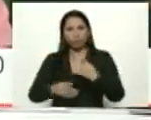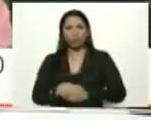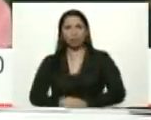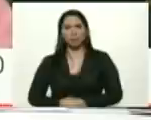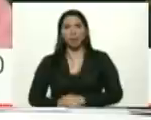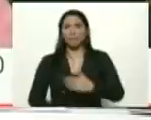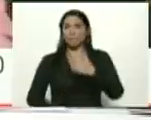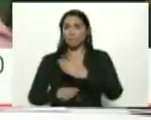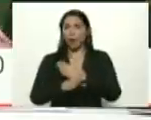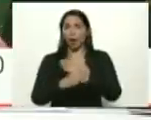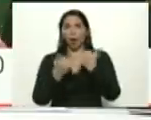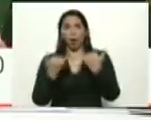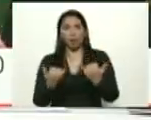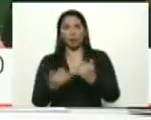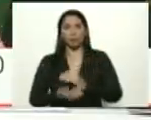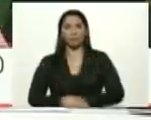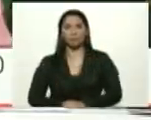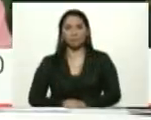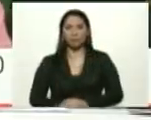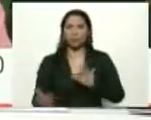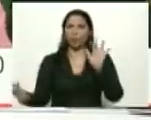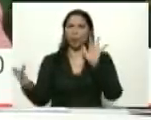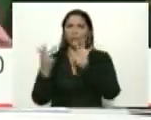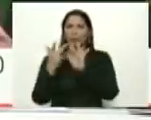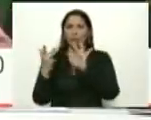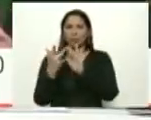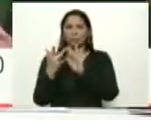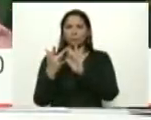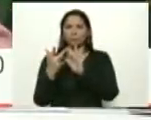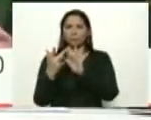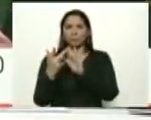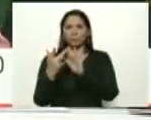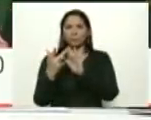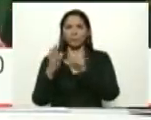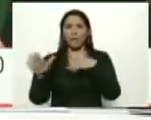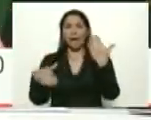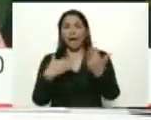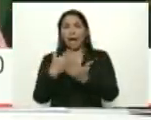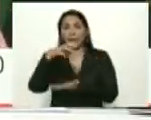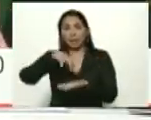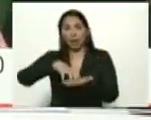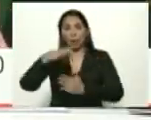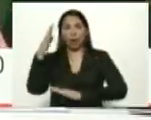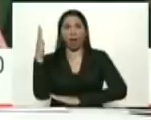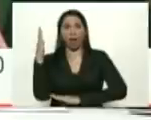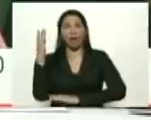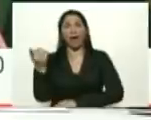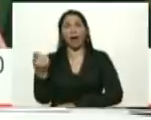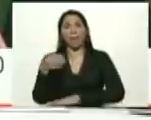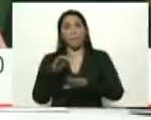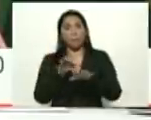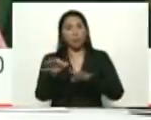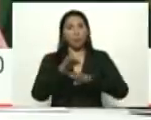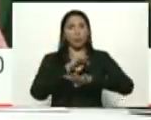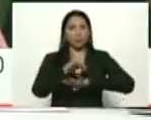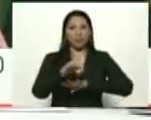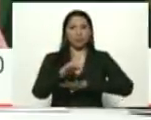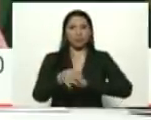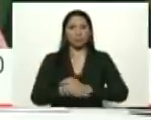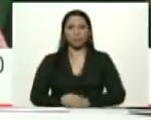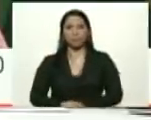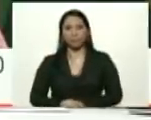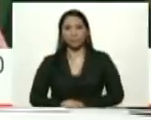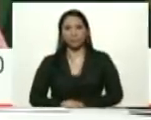vámonos directo al interior del país. Vamos a volar hasta el estado Lara, allá en el municipio Palavecino,